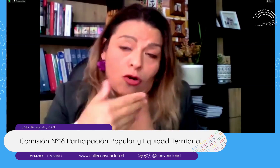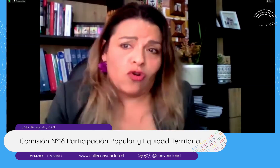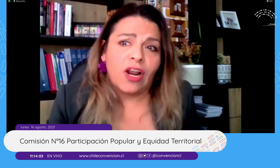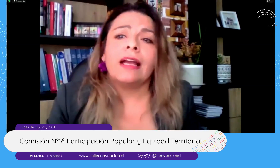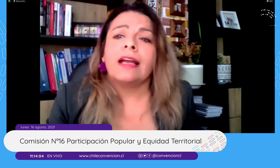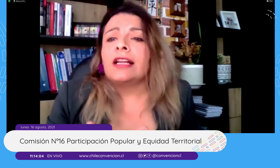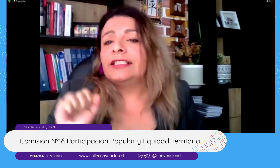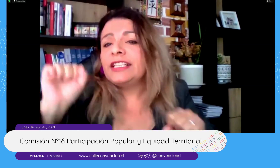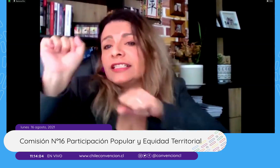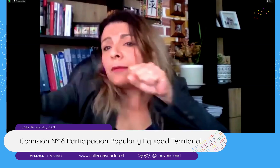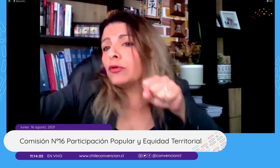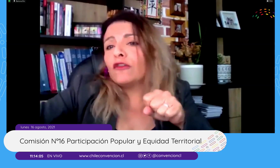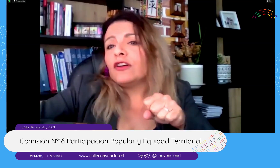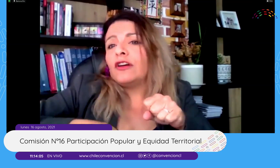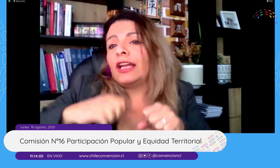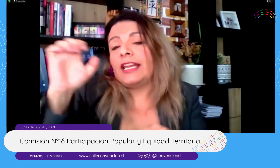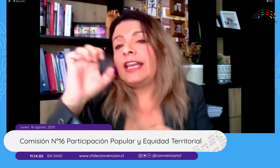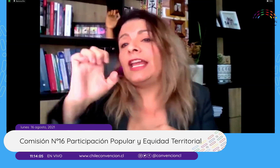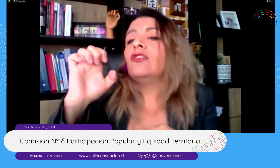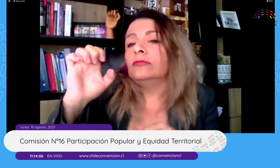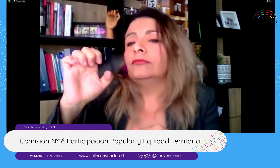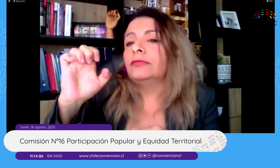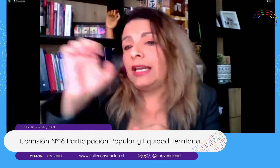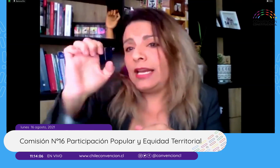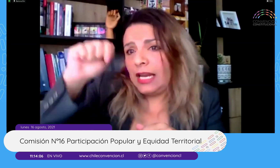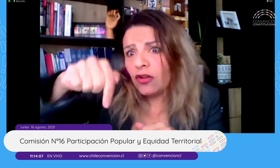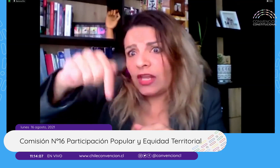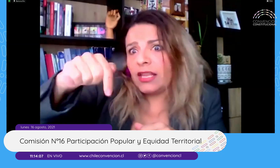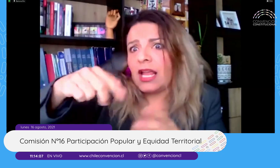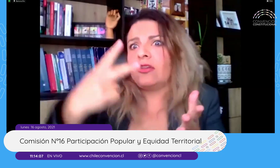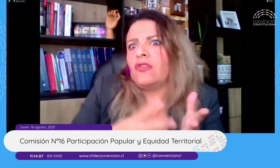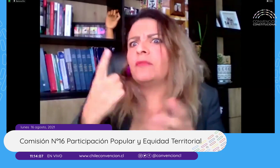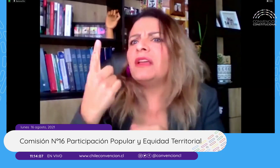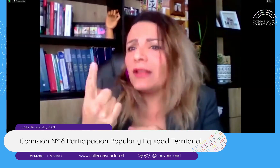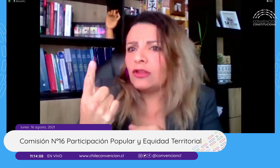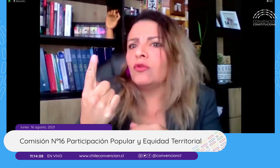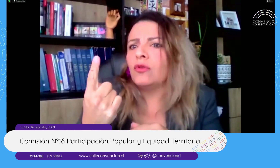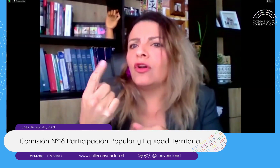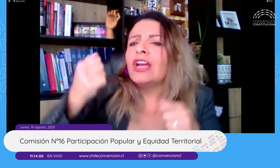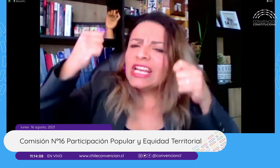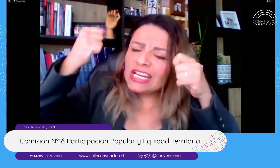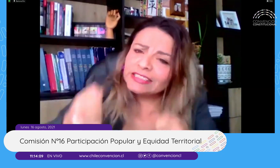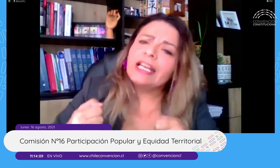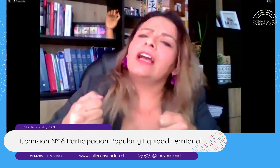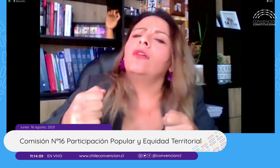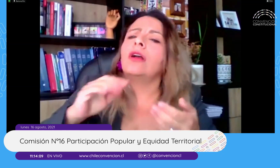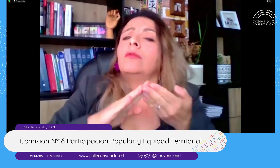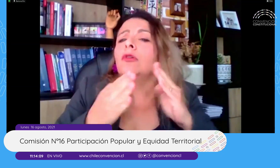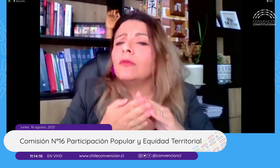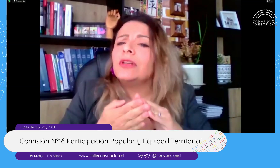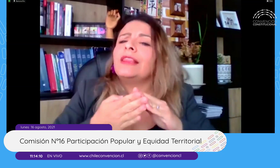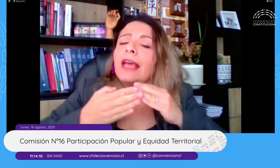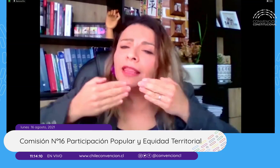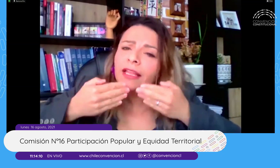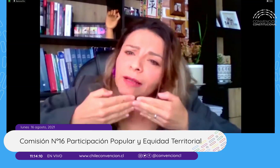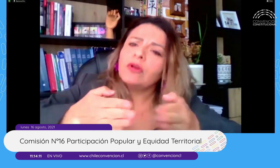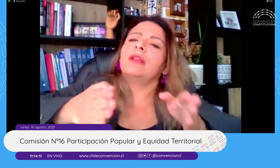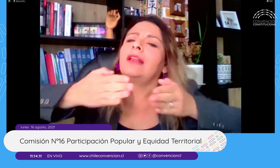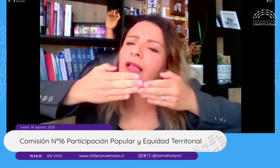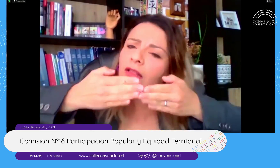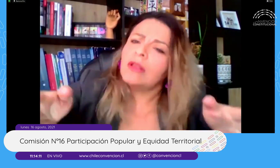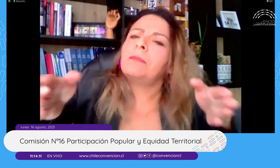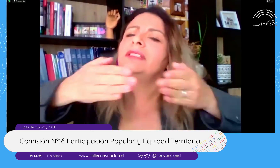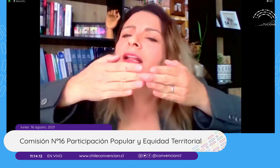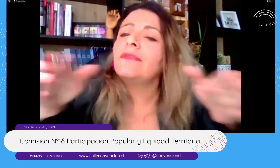comenté ahora recién se aprobó en enero de este año 2021, y recién ahora como comunidad